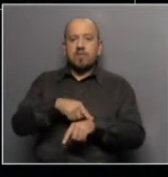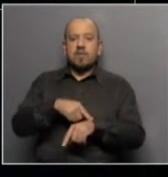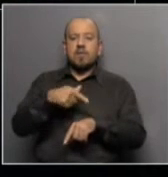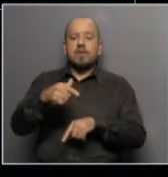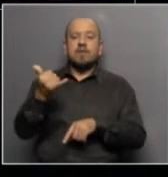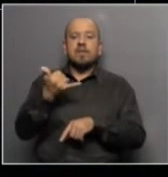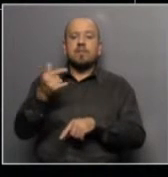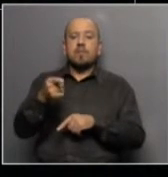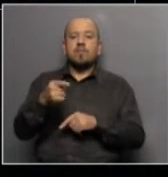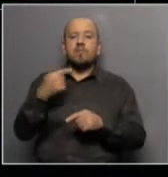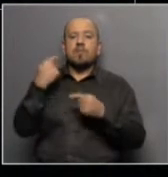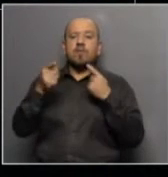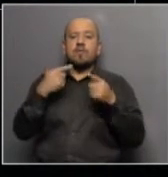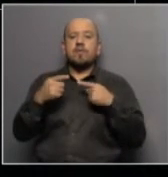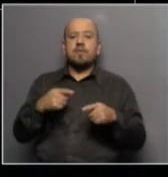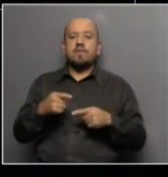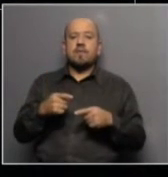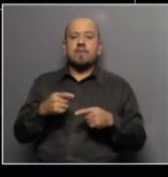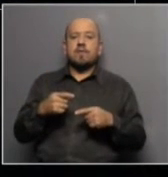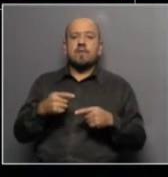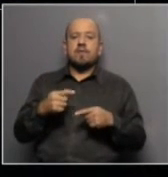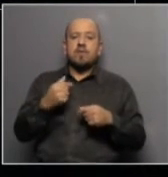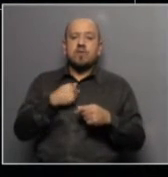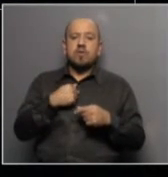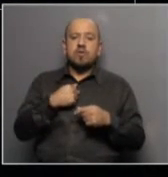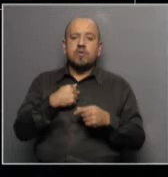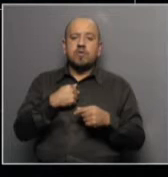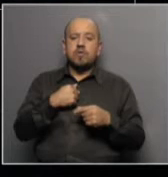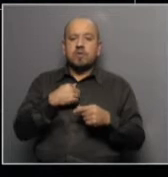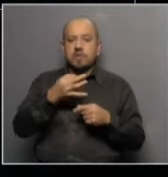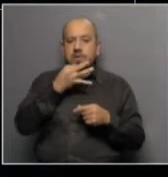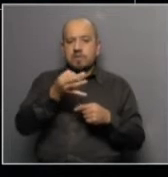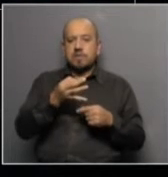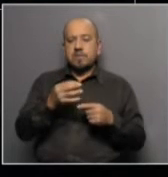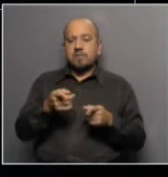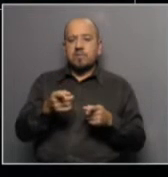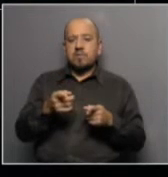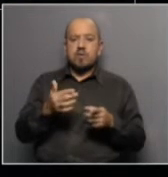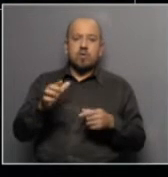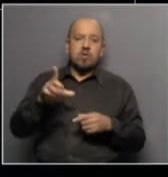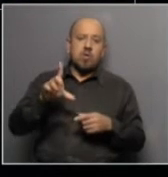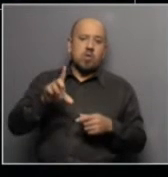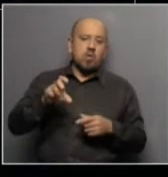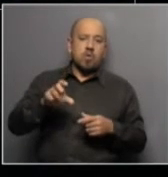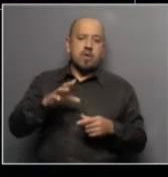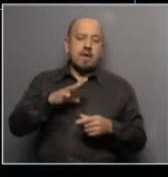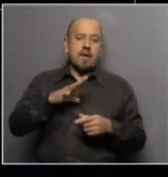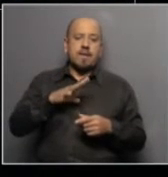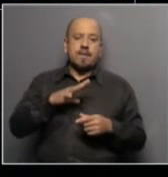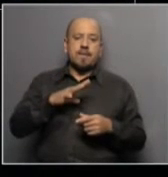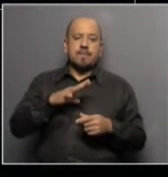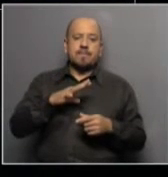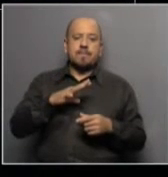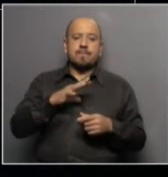críticas que venían por diferentes sectores. Lo que nosotros entendemos es que evidentemente